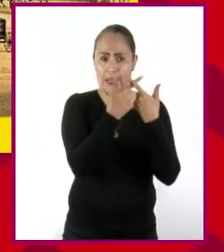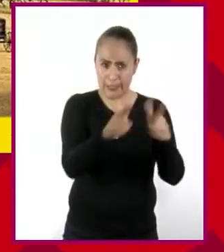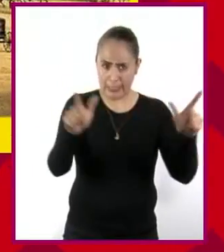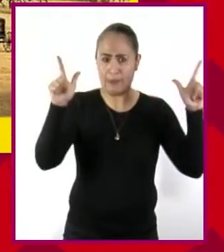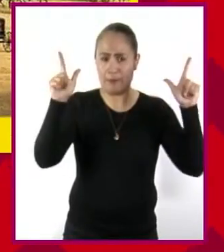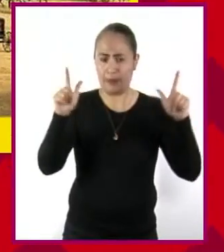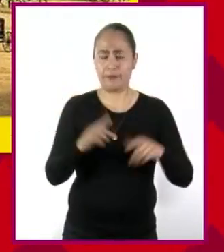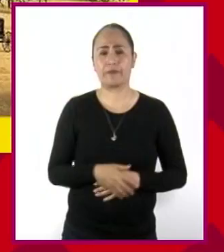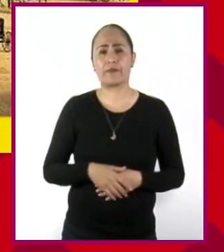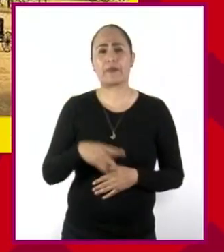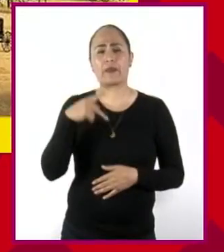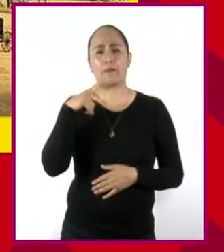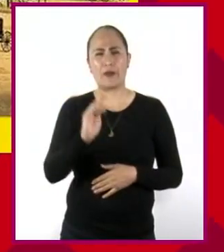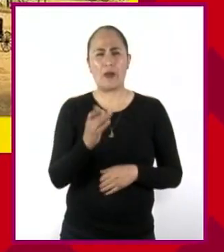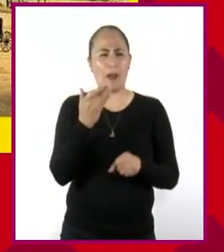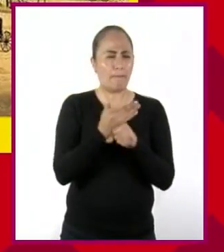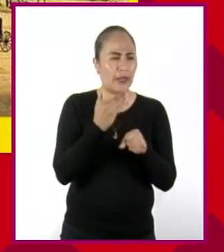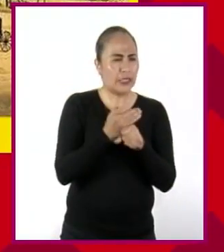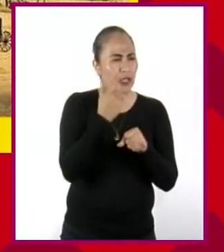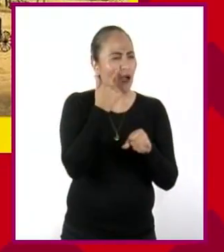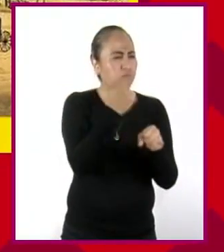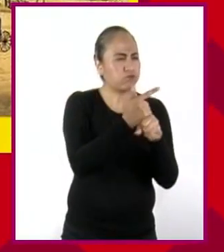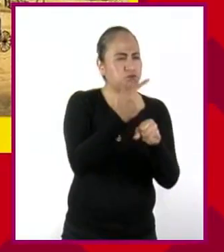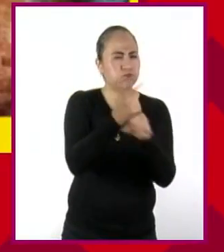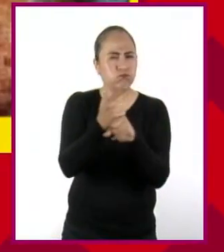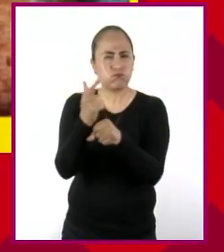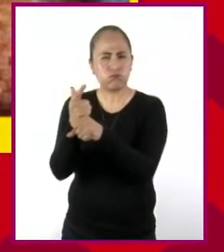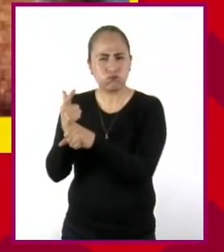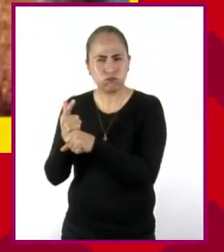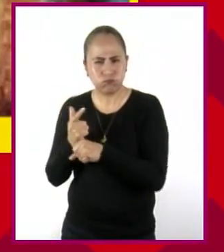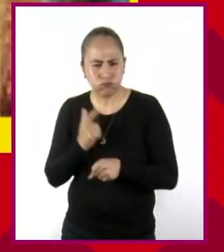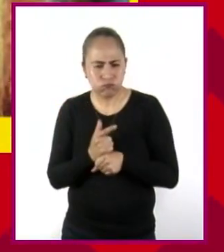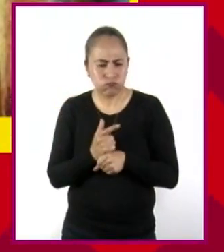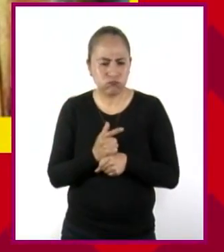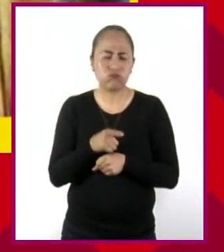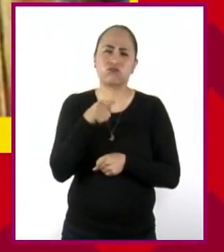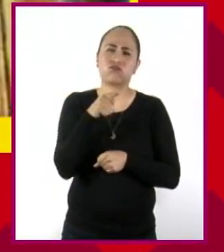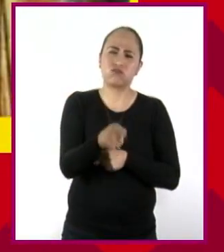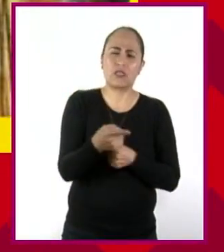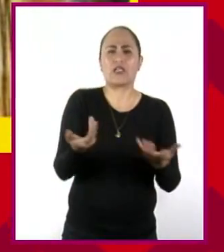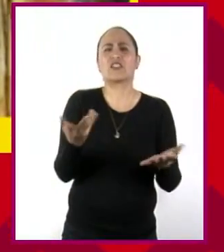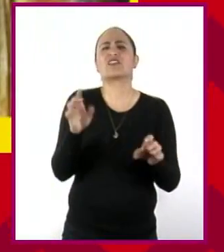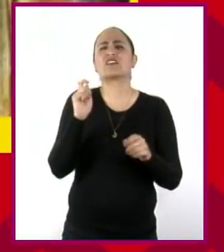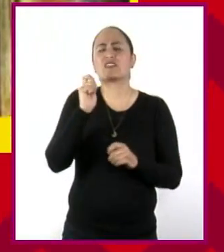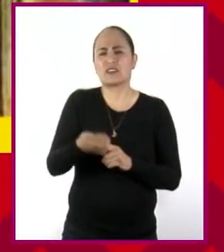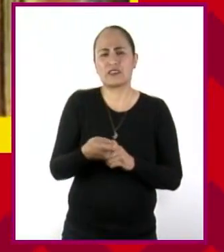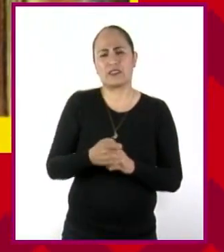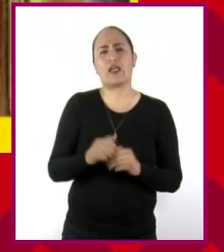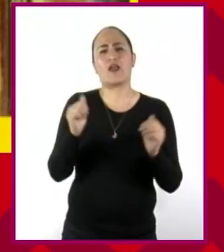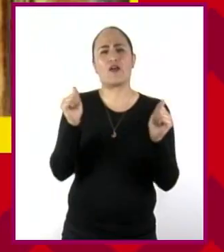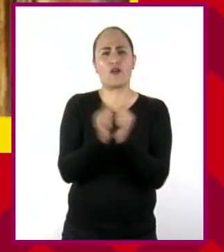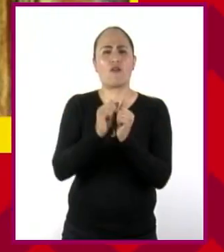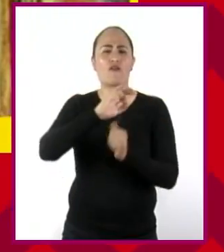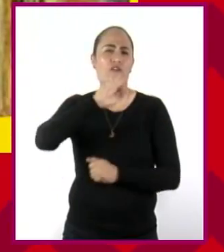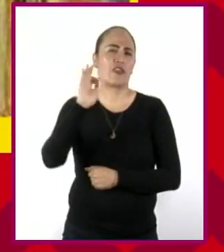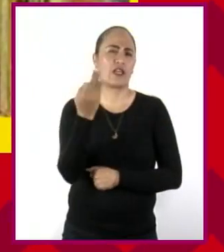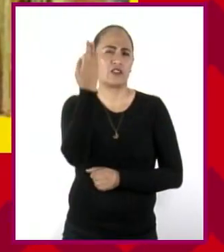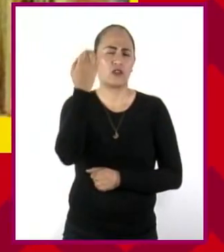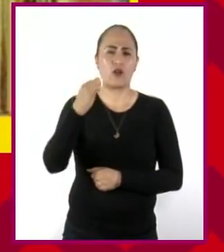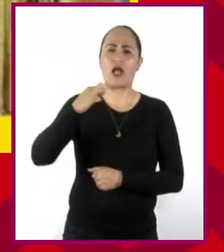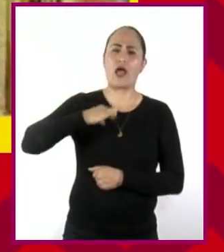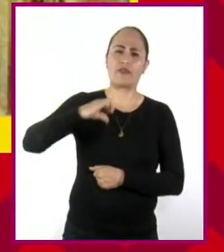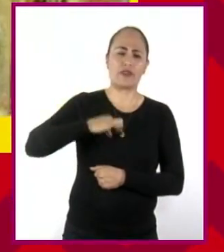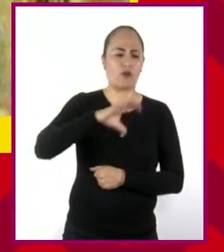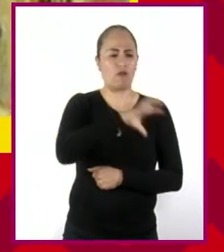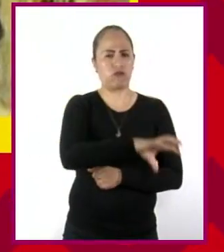en permanente descubrimiento y colonización, seguía siendo más una confederación de antiguas colonias que